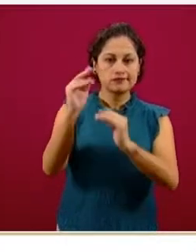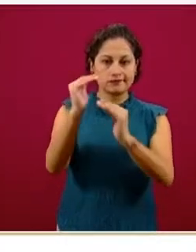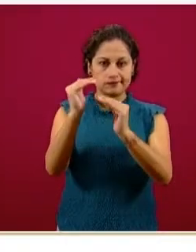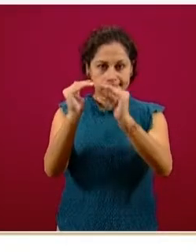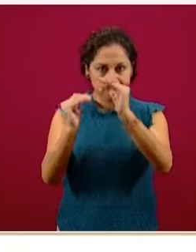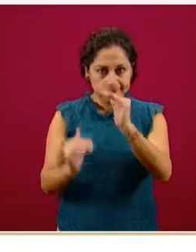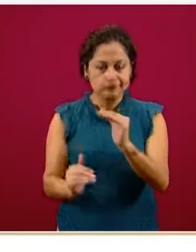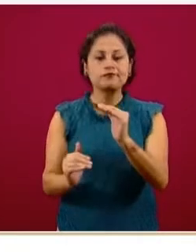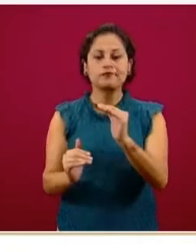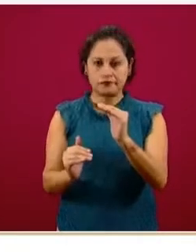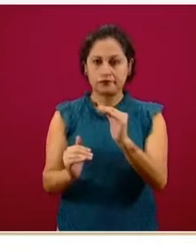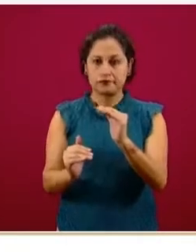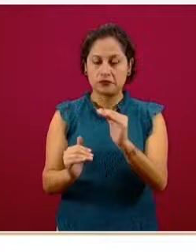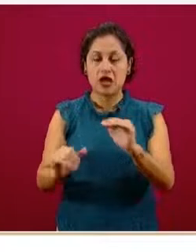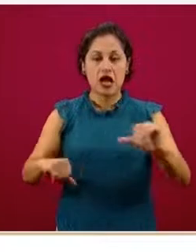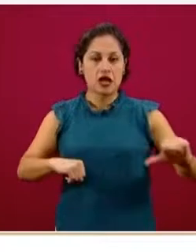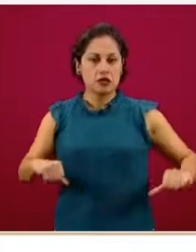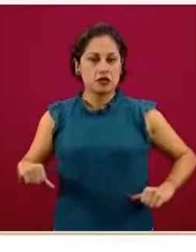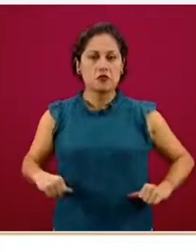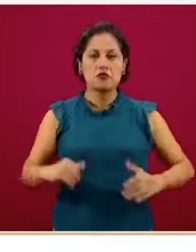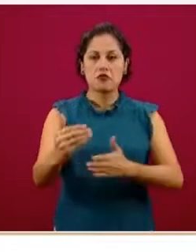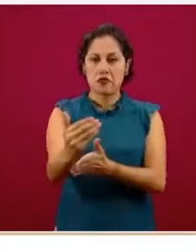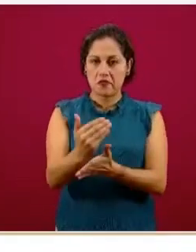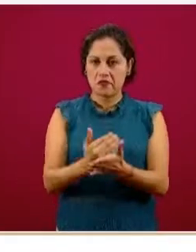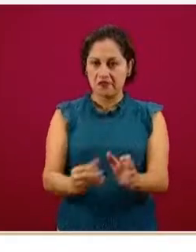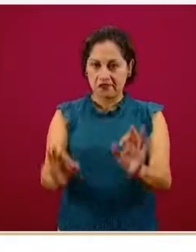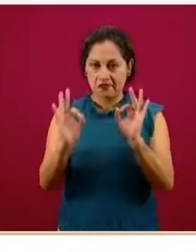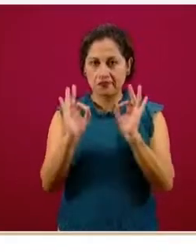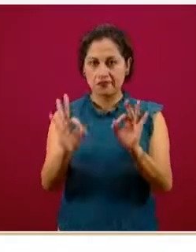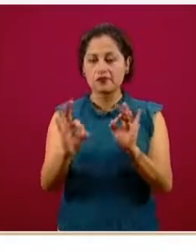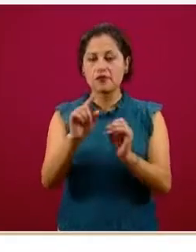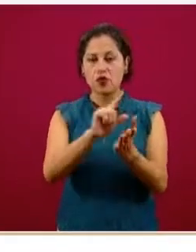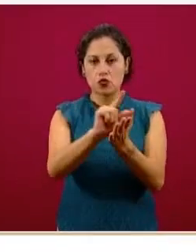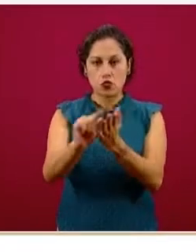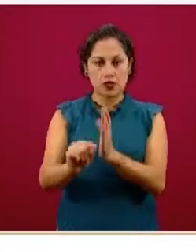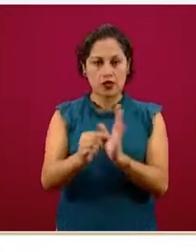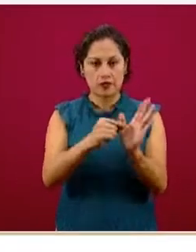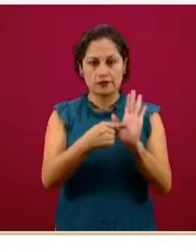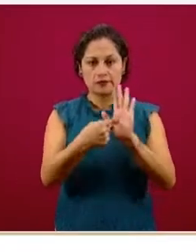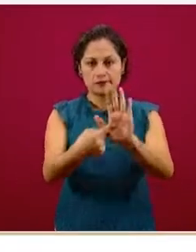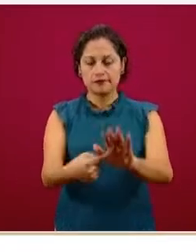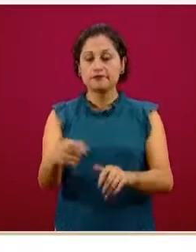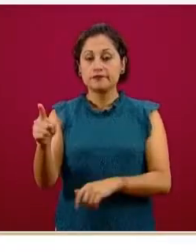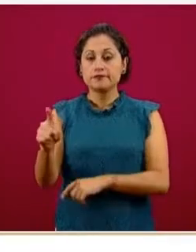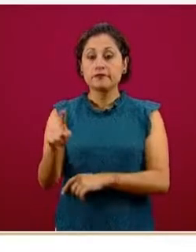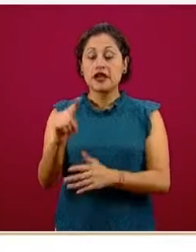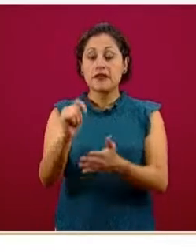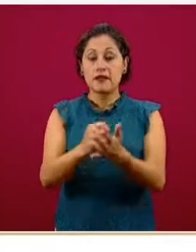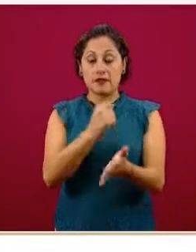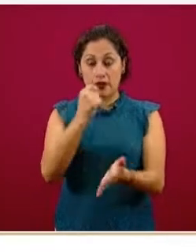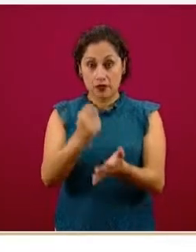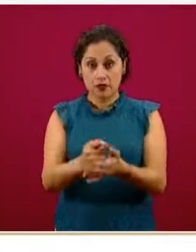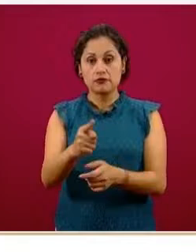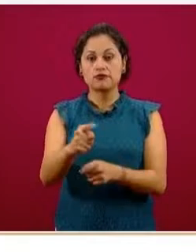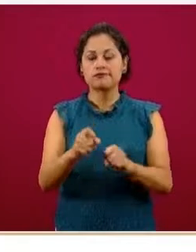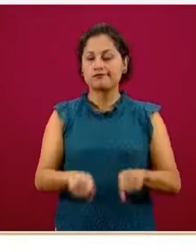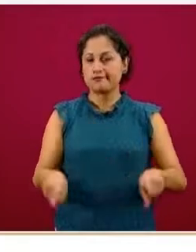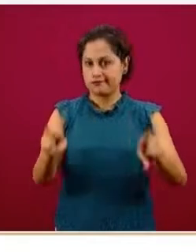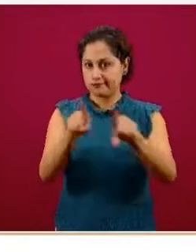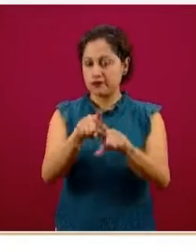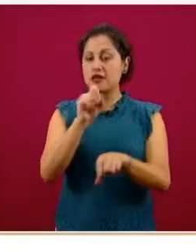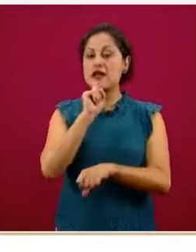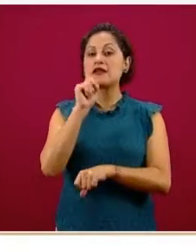descenso en la actividad de acuerdo a los datos de Twitter. Tamaulipas también va muy de la mano y rayando el